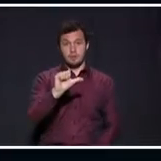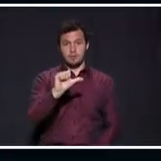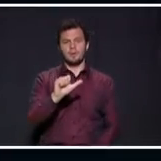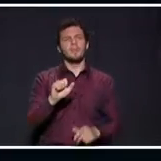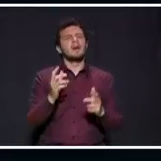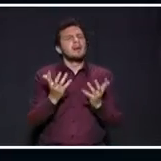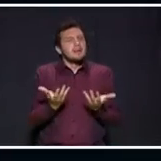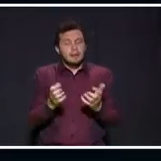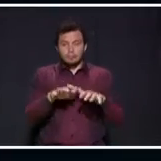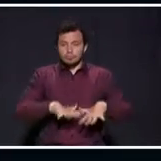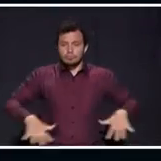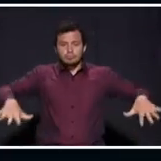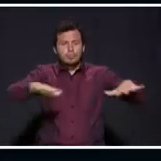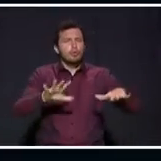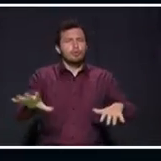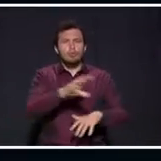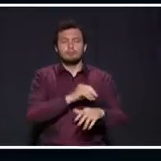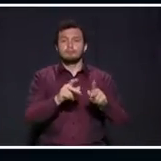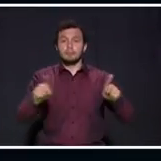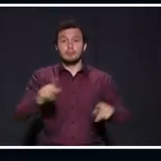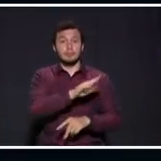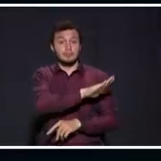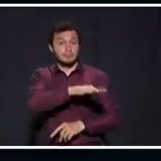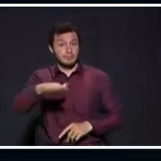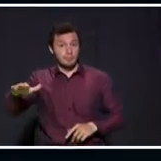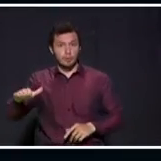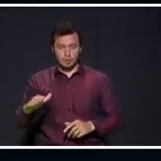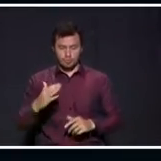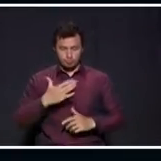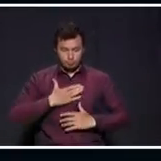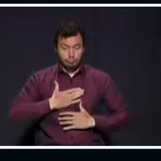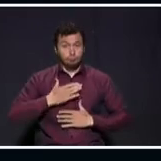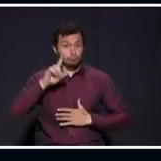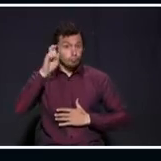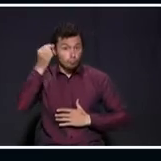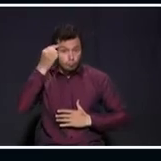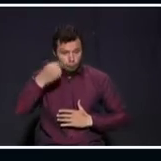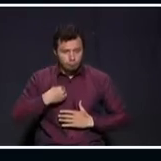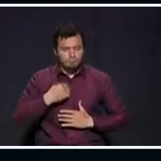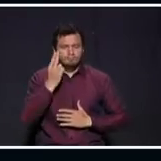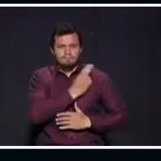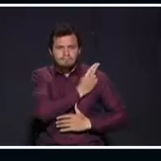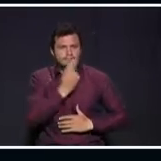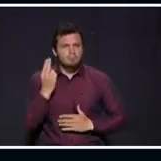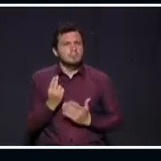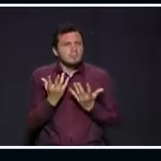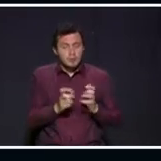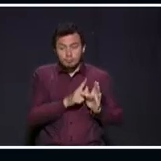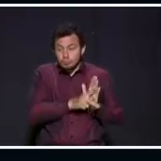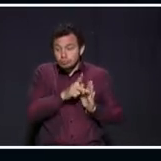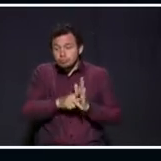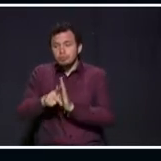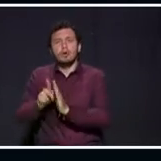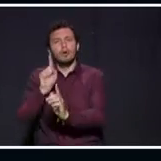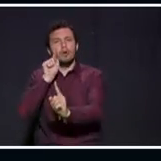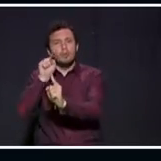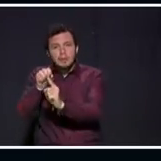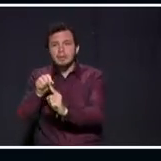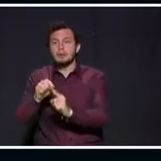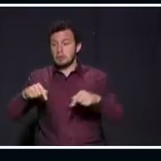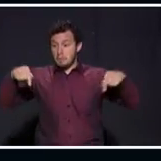metropolitana el compromiso de andrés gobernador es hacer el tren de cercanías para luego continuar con los otros dos tramos